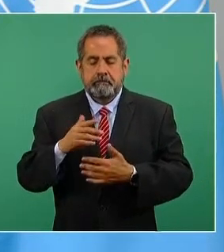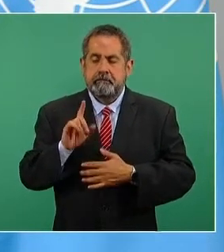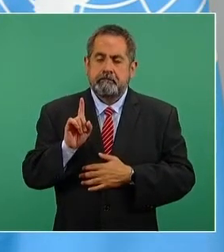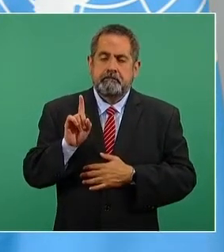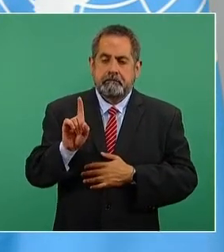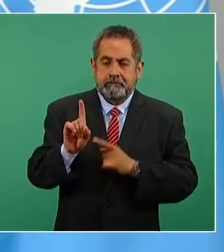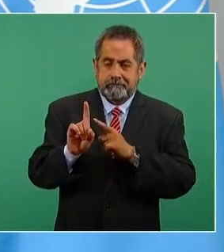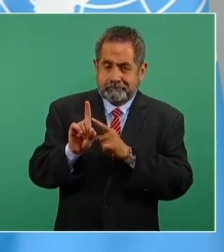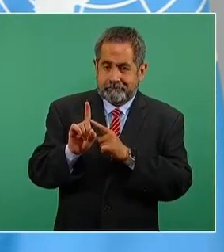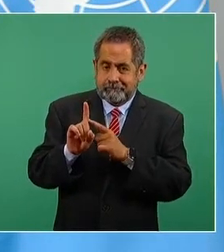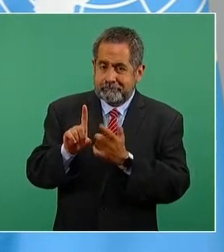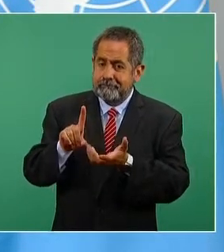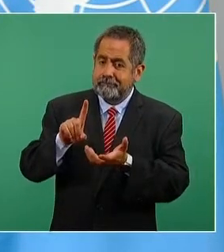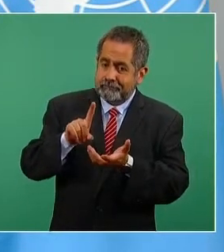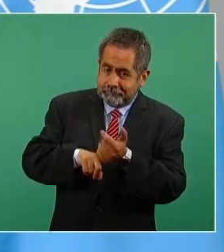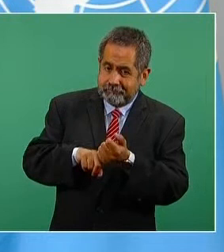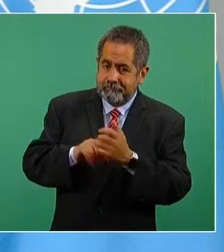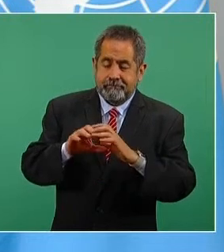sí tiene